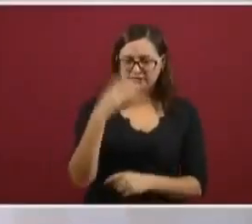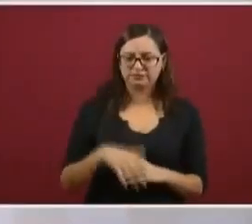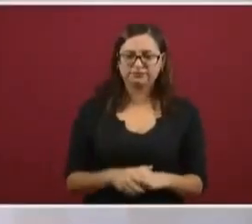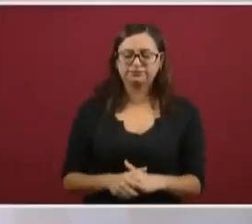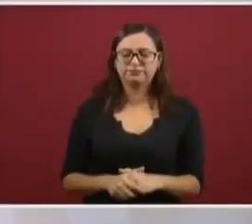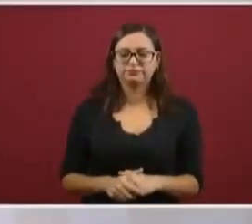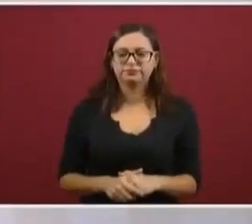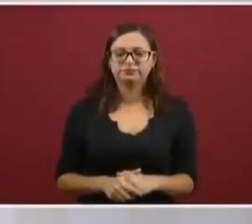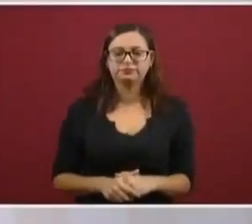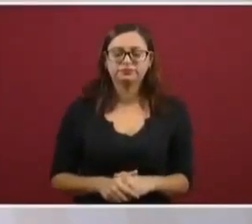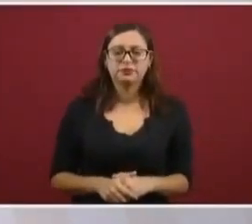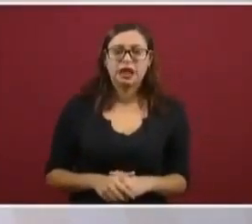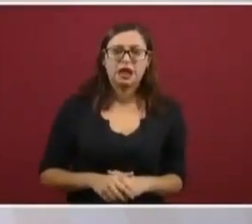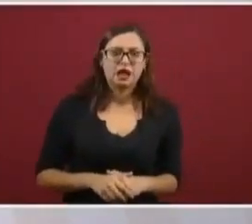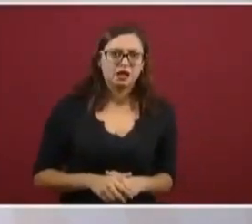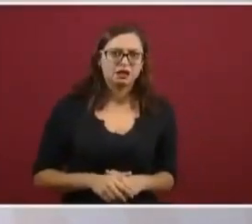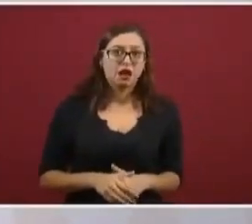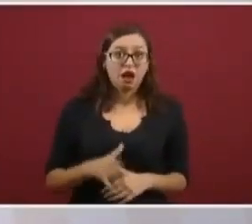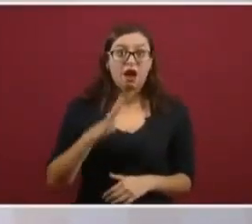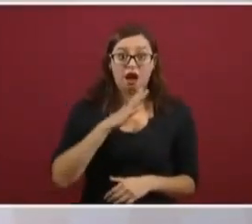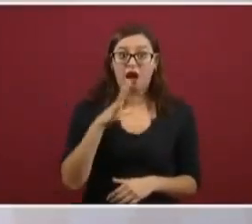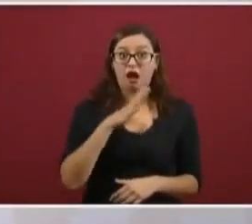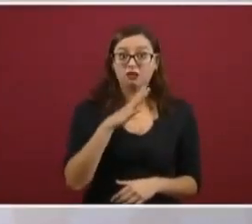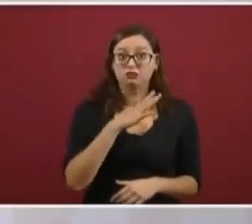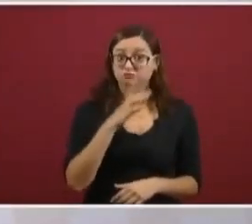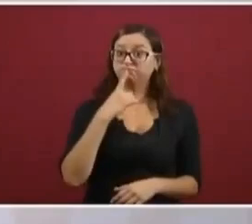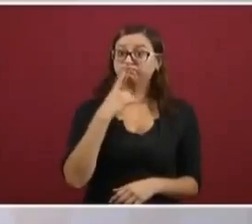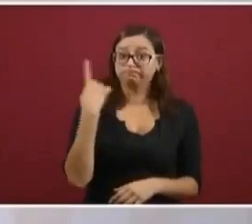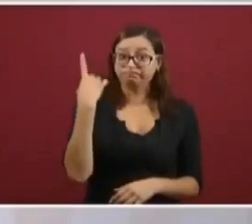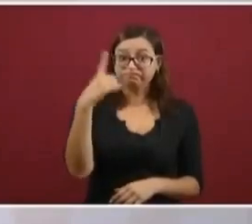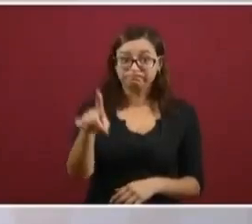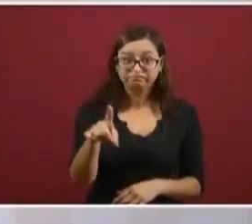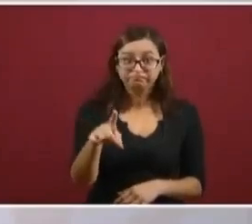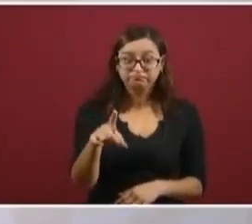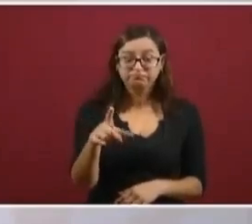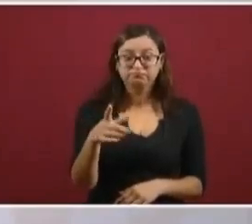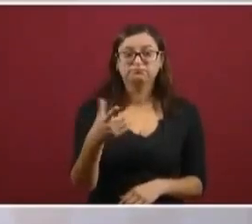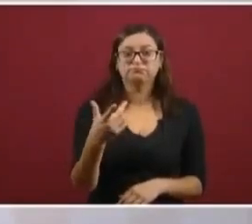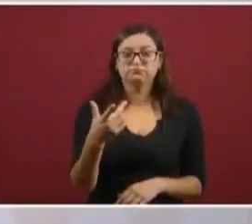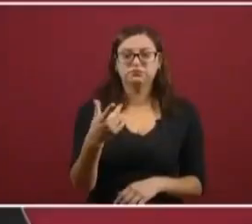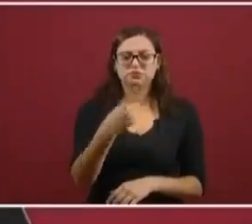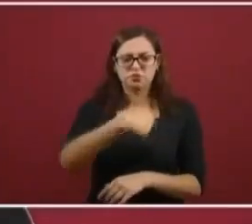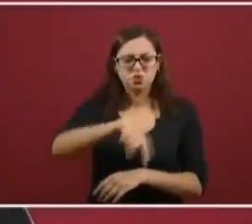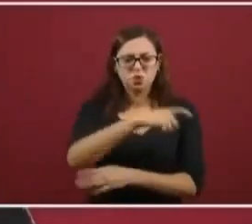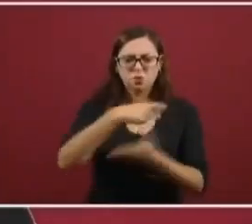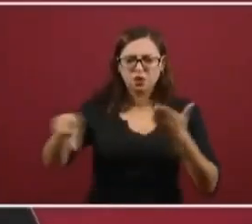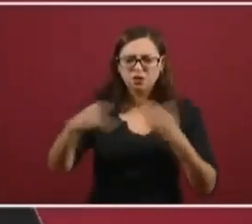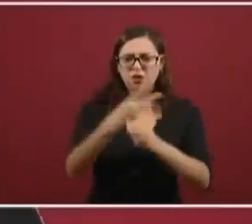hay una denuncia presentada de un equipo que